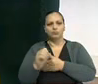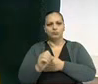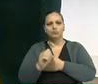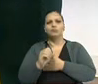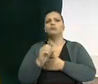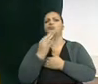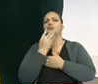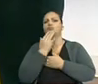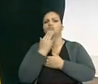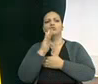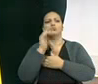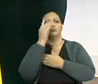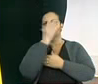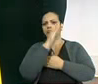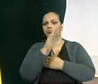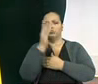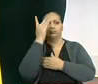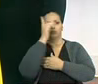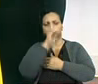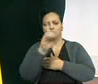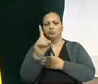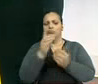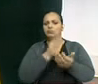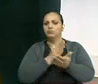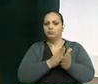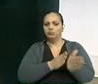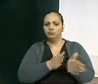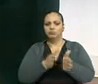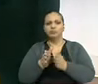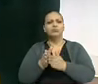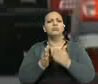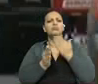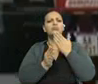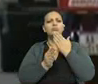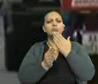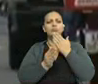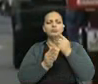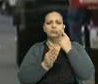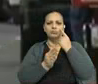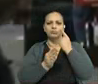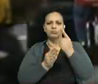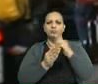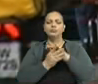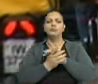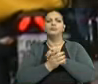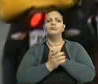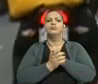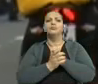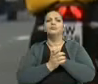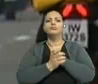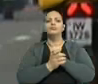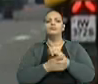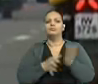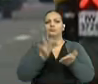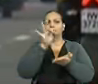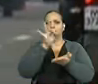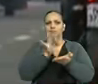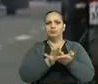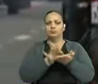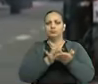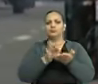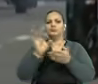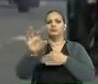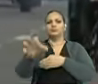de avanzar en la llamada nueva normalidad. Las medidas que rigen para los cantones de acuerdo al color